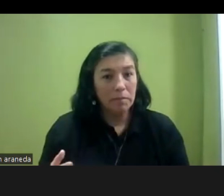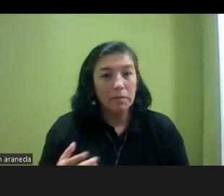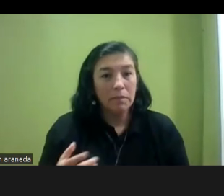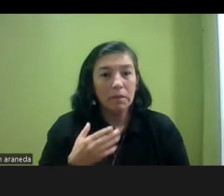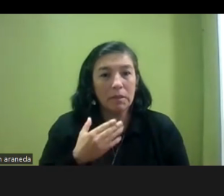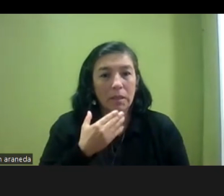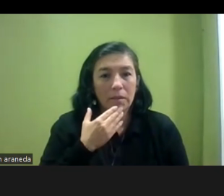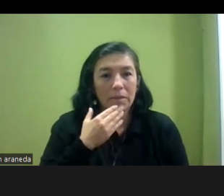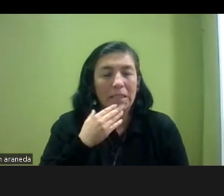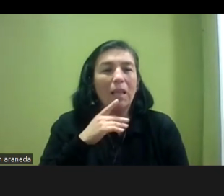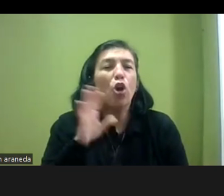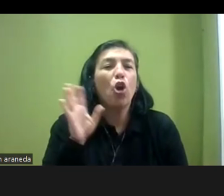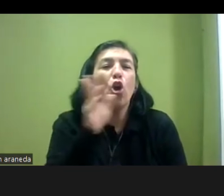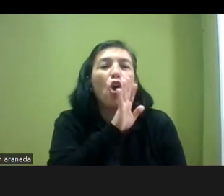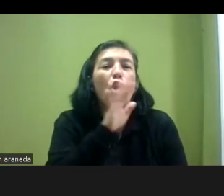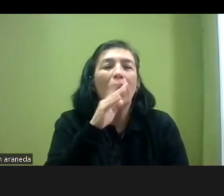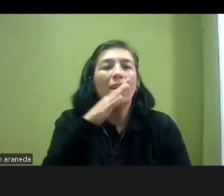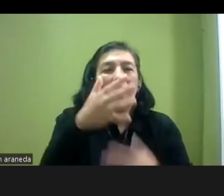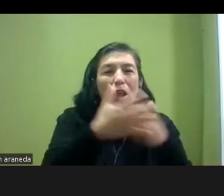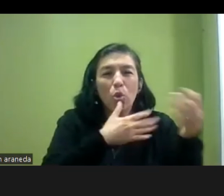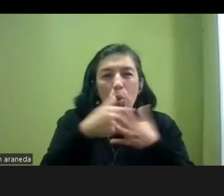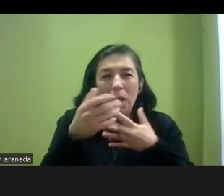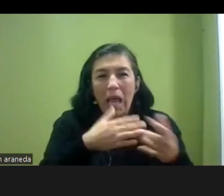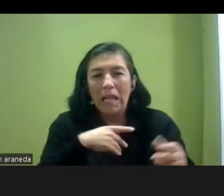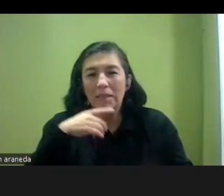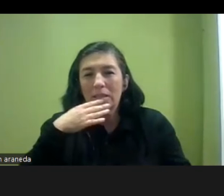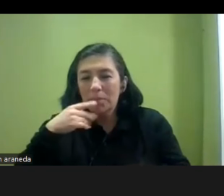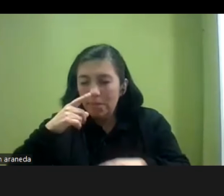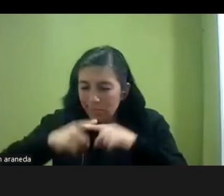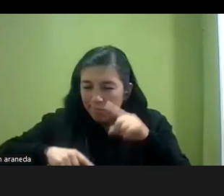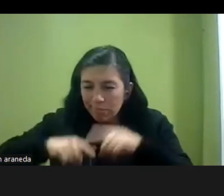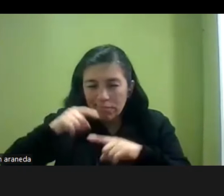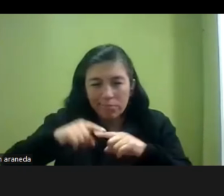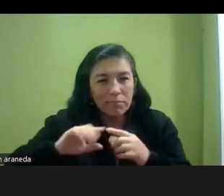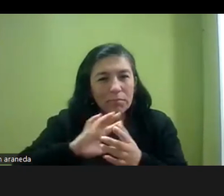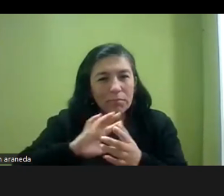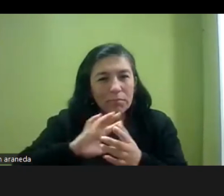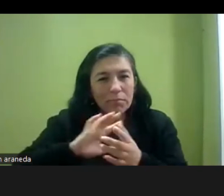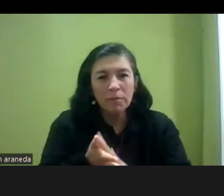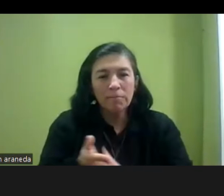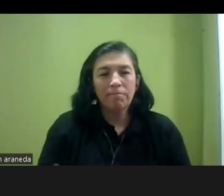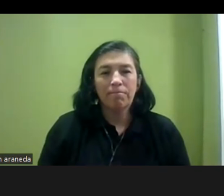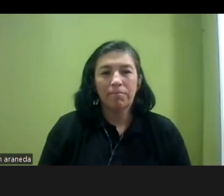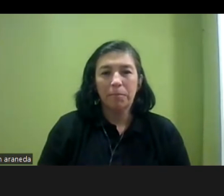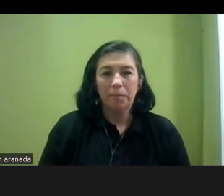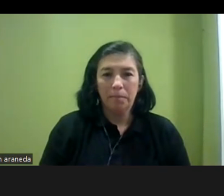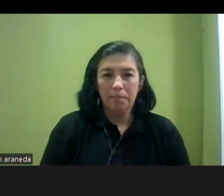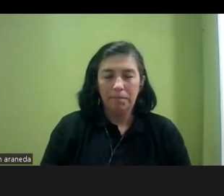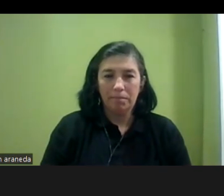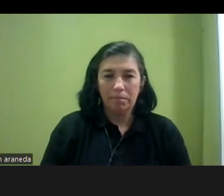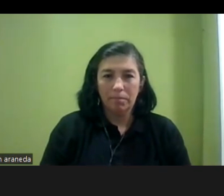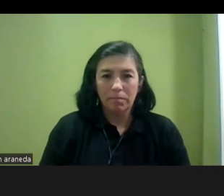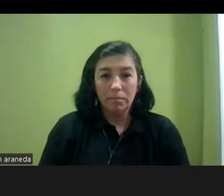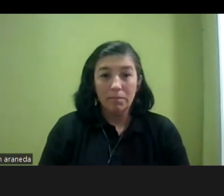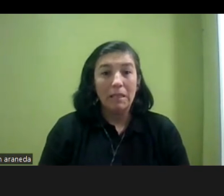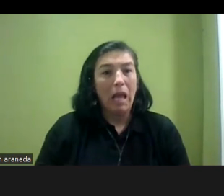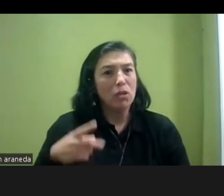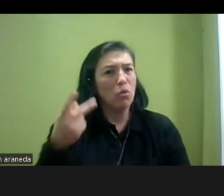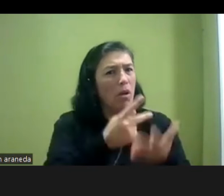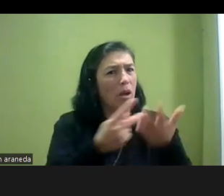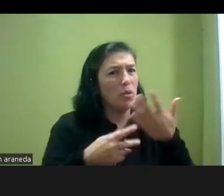tintes naturales, tintes minerales, los mordientes correspondientes. Eh, es un arte